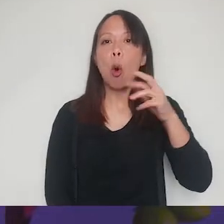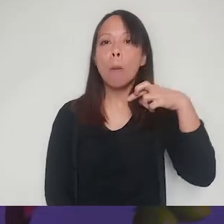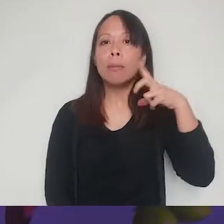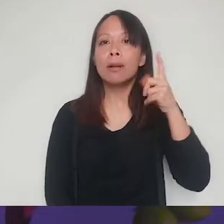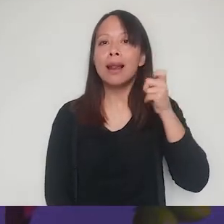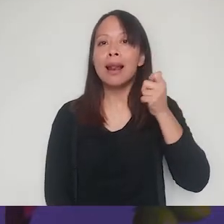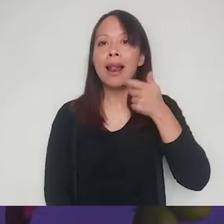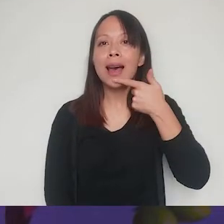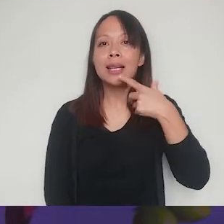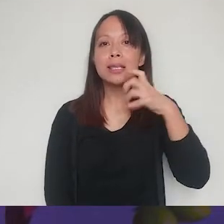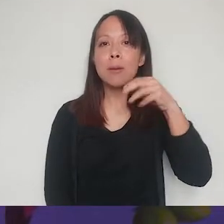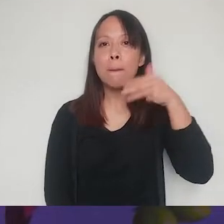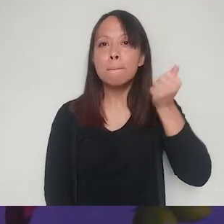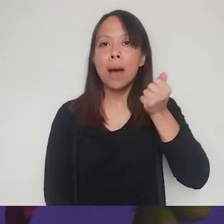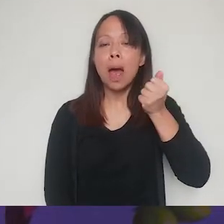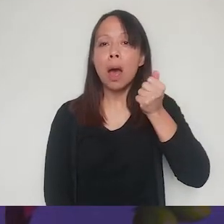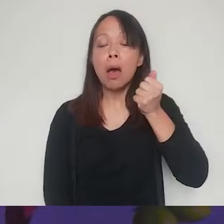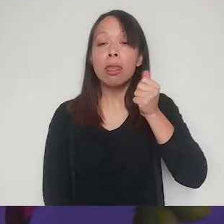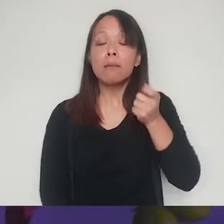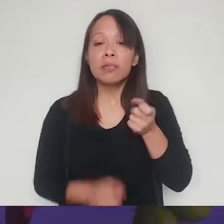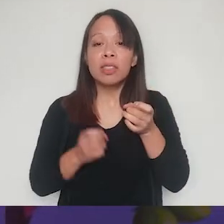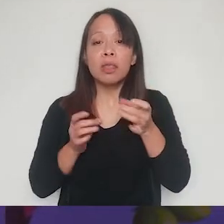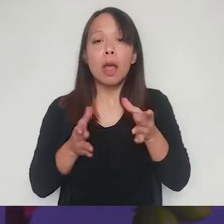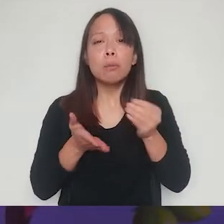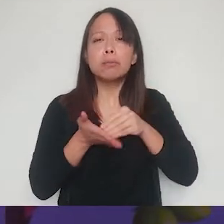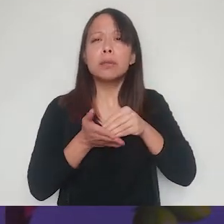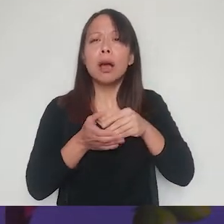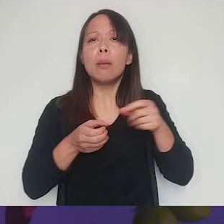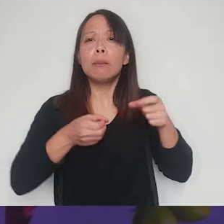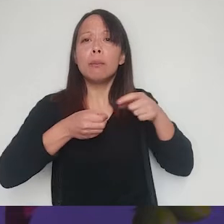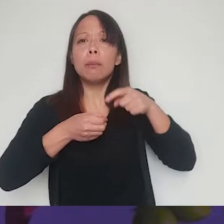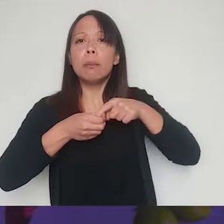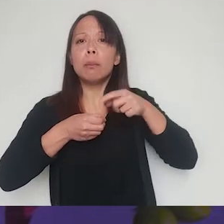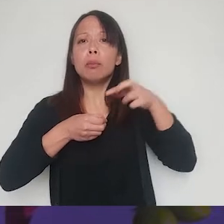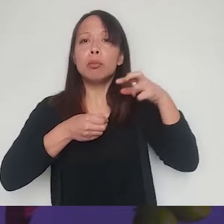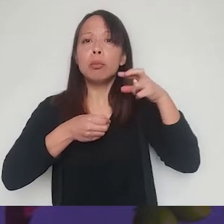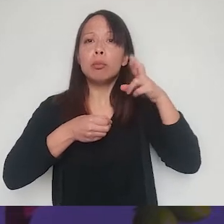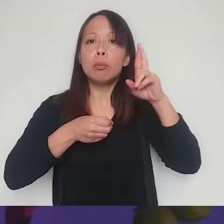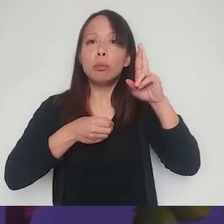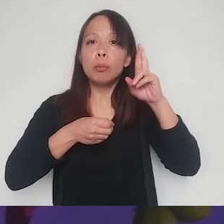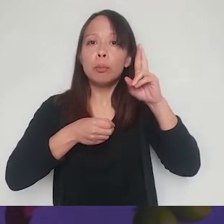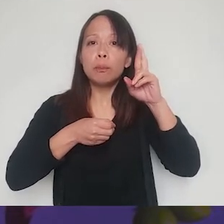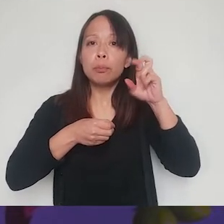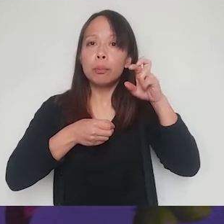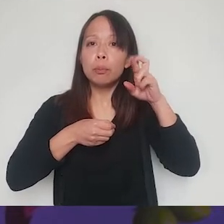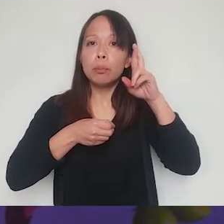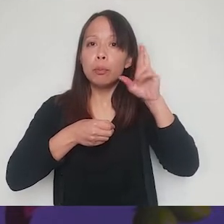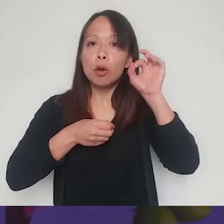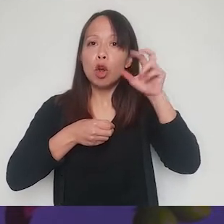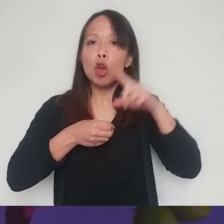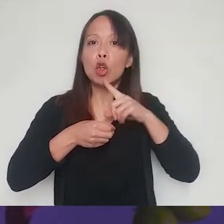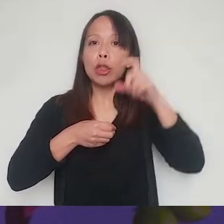formar proteínas. Las proteínas son mayormente las que llevan la función en las células. Ahora